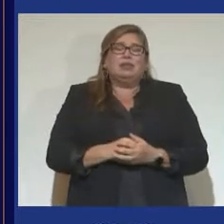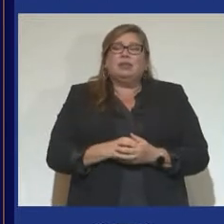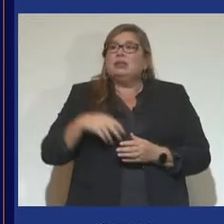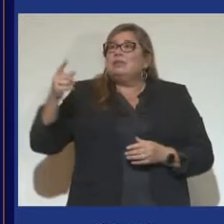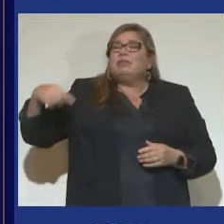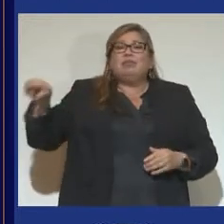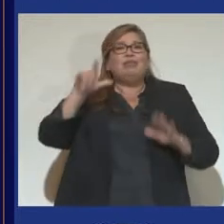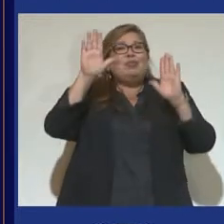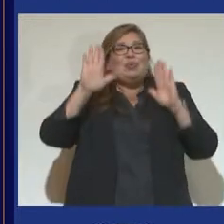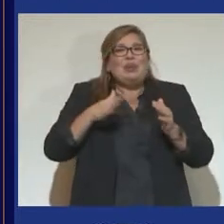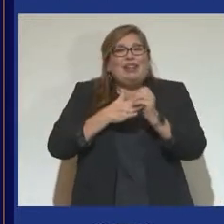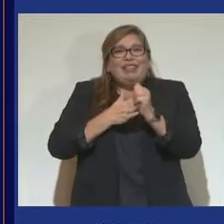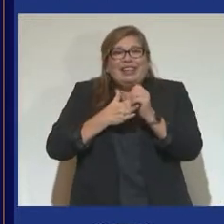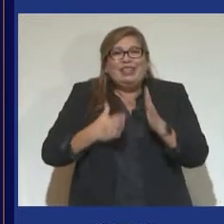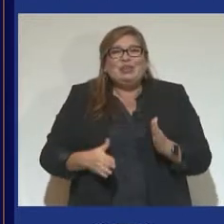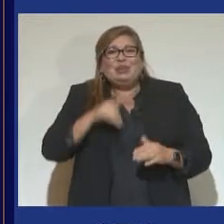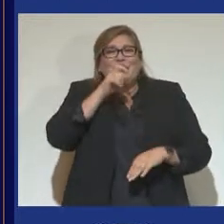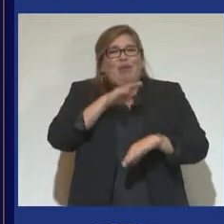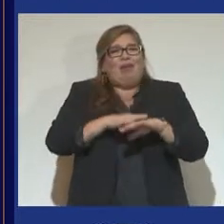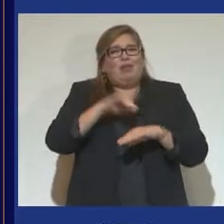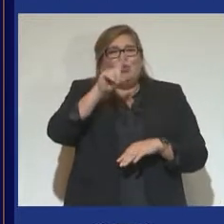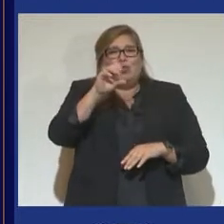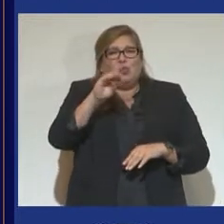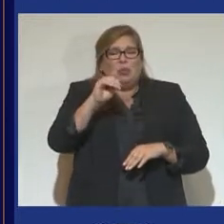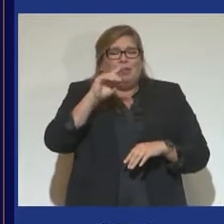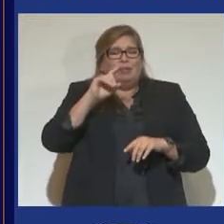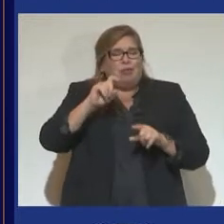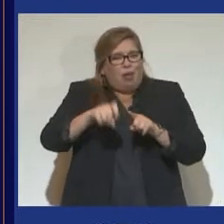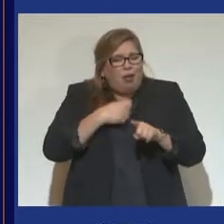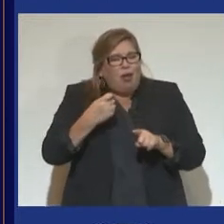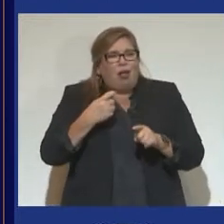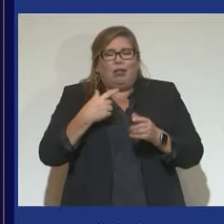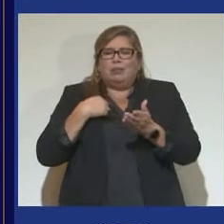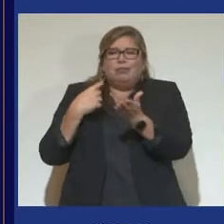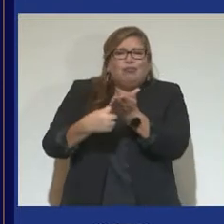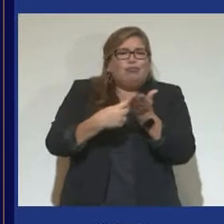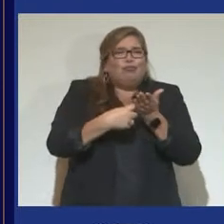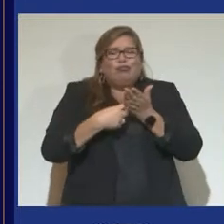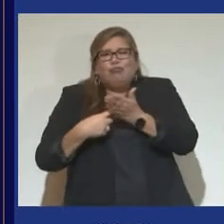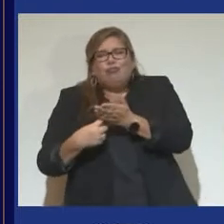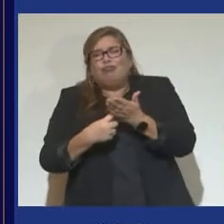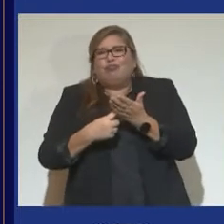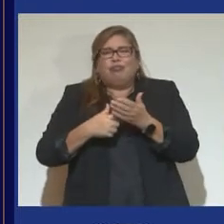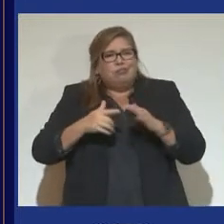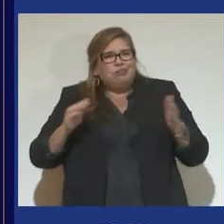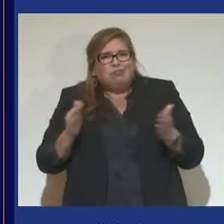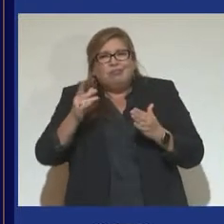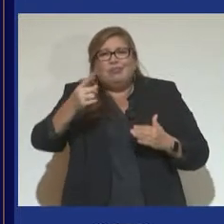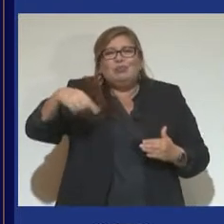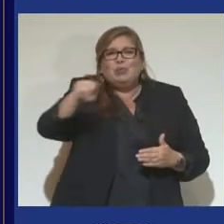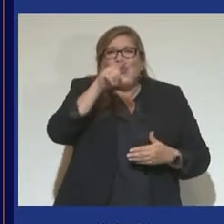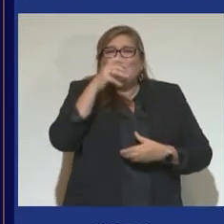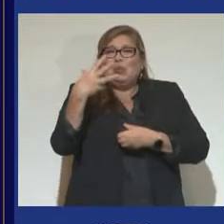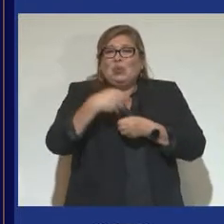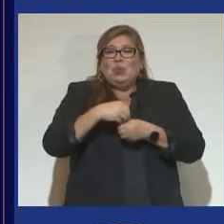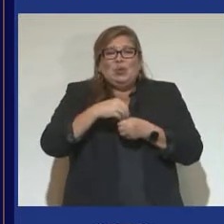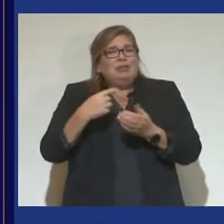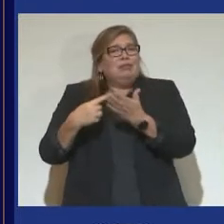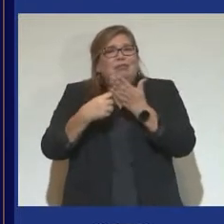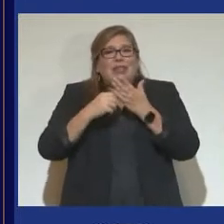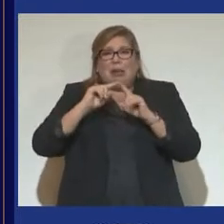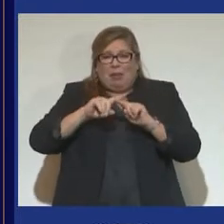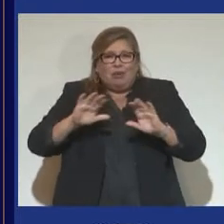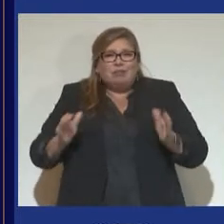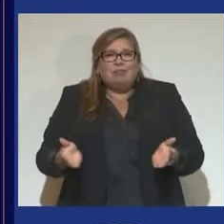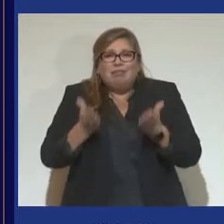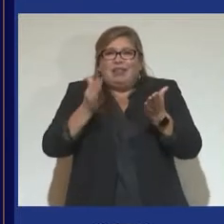líderes increíbles que están estaban en una llamada zoom el otro día estaban agrediendo y agradeciendo los por nuestro